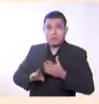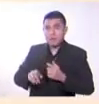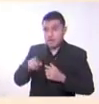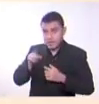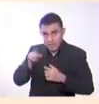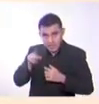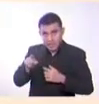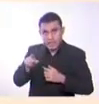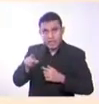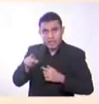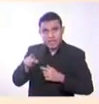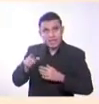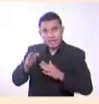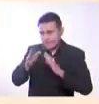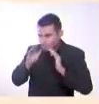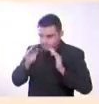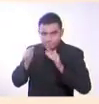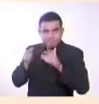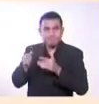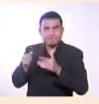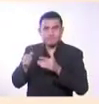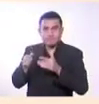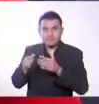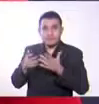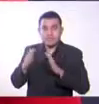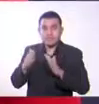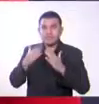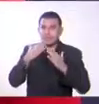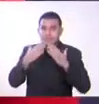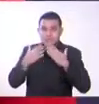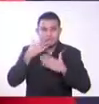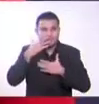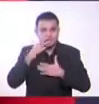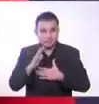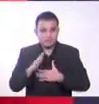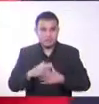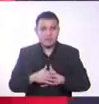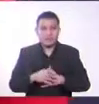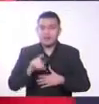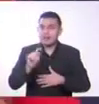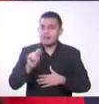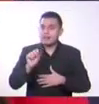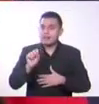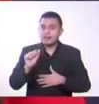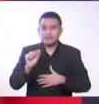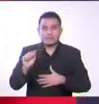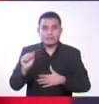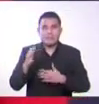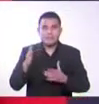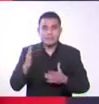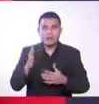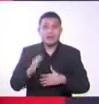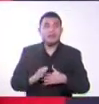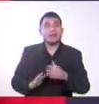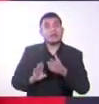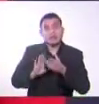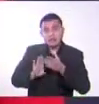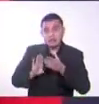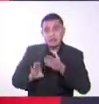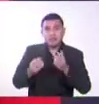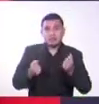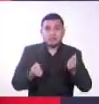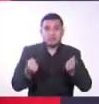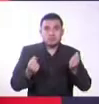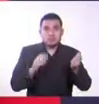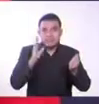servicio específico. Ok. Entonces ya hemos mencionado algunos ejemplos, ¿verdad? La tasa es para el tren de aseo, entonces ese tributo